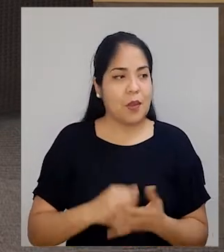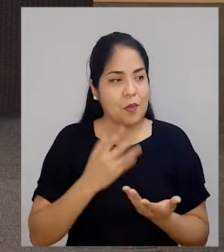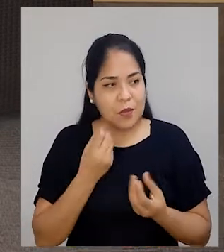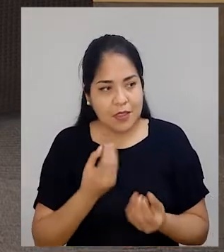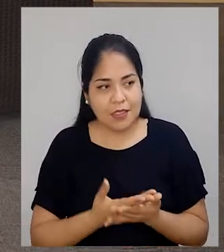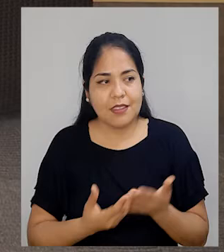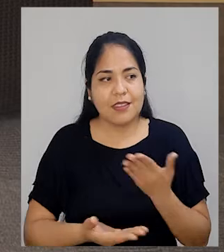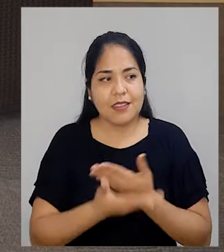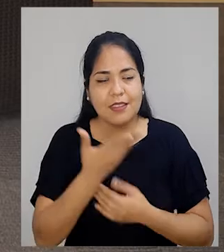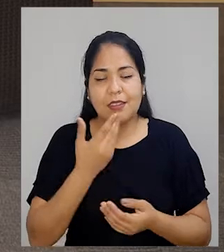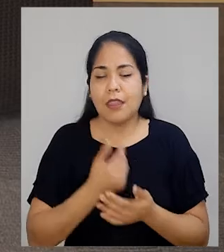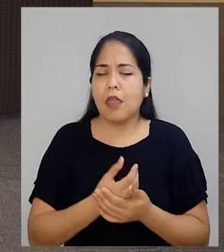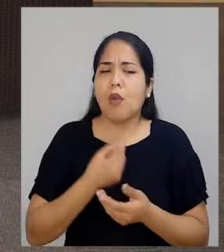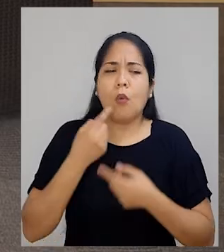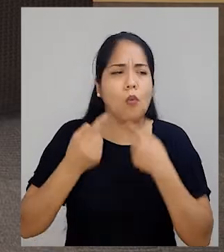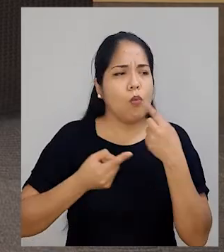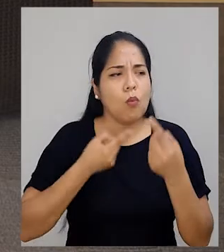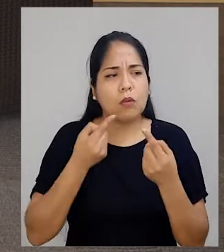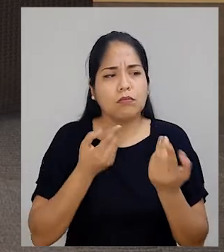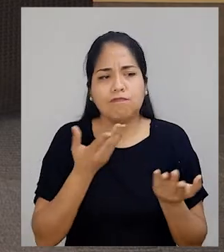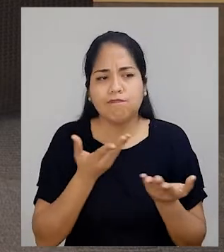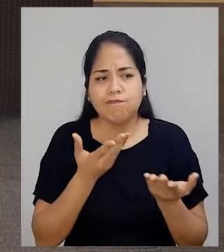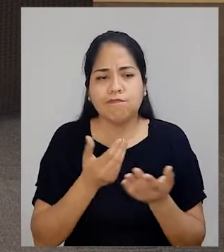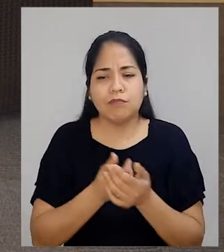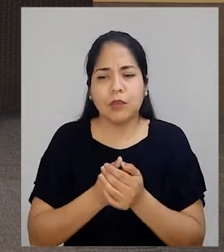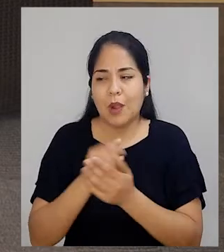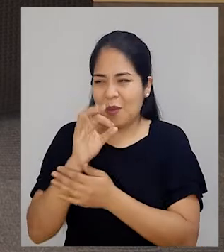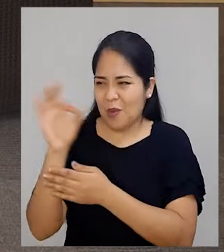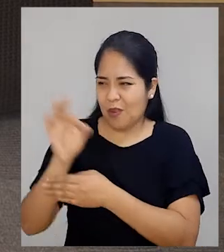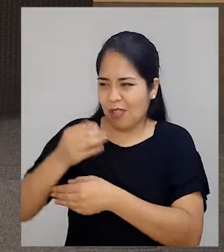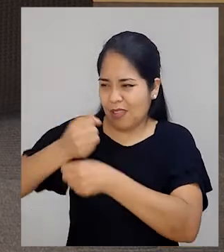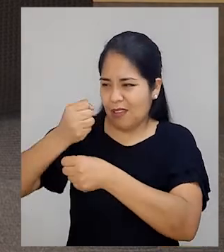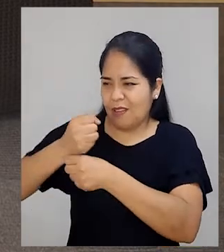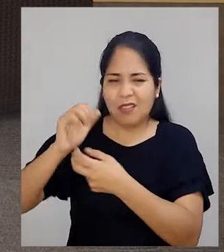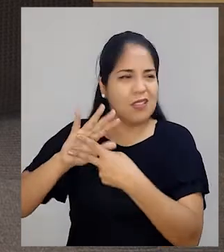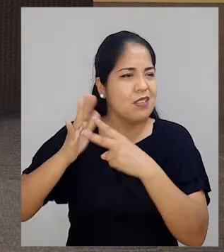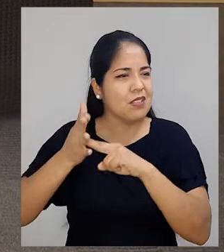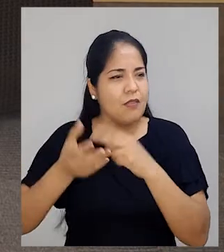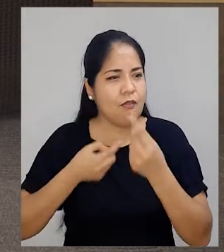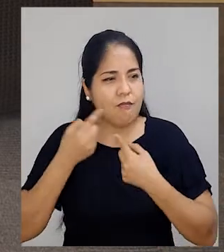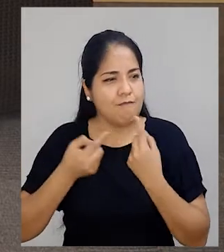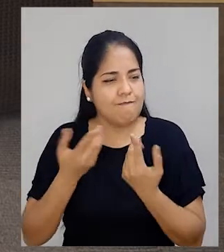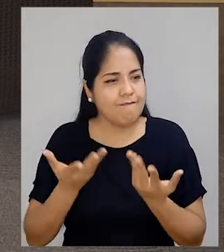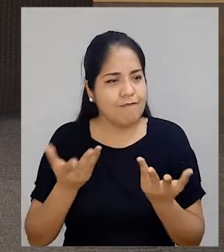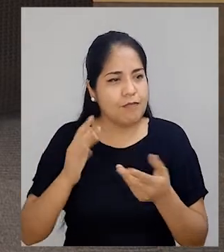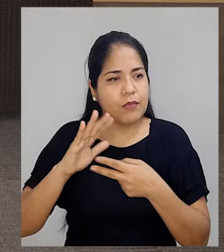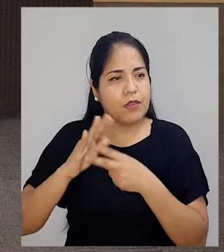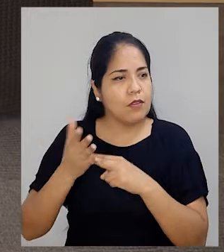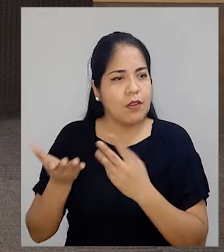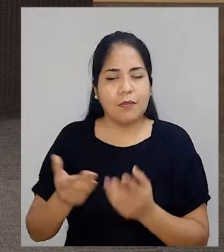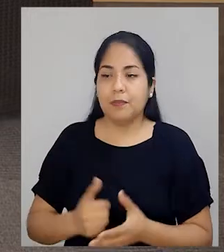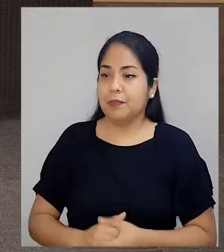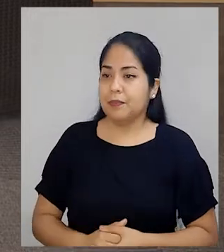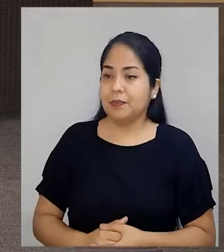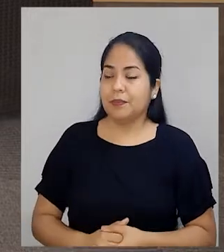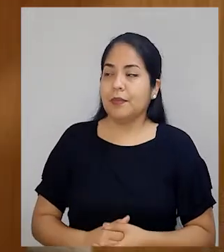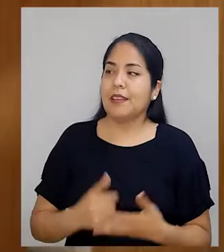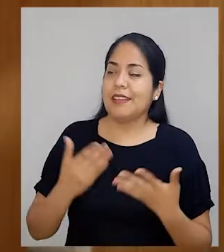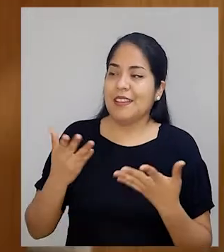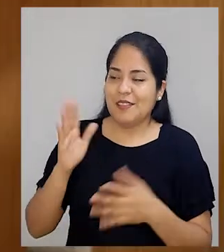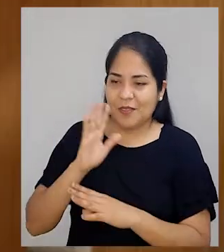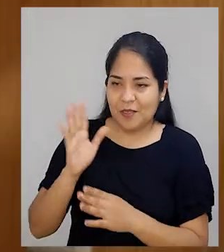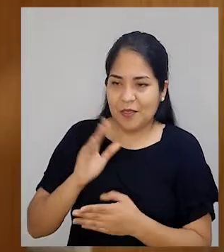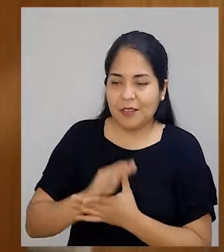SUNAFIL. Álvaro, ¿qué tal? Muy buenos días. Cuéntanos básicamente sobre esta cuota laboral, ¿qué es lo que significa para las personas con